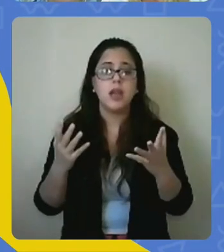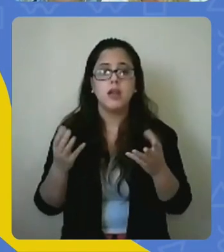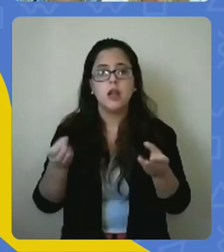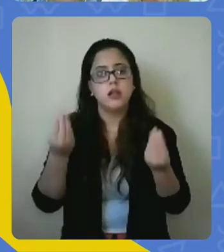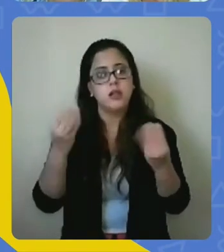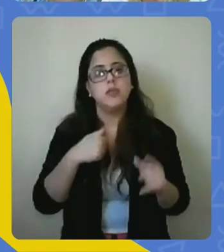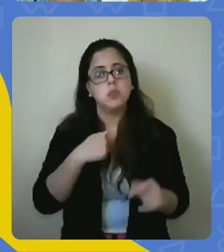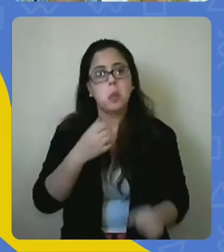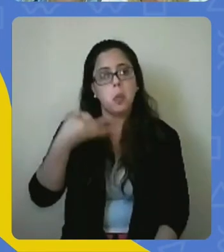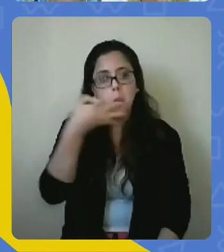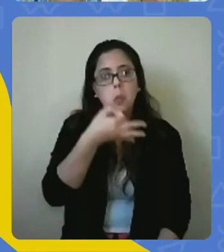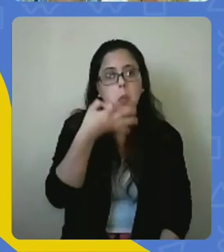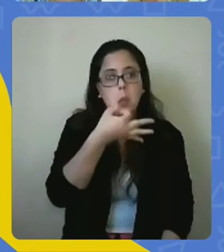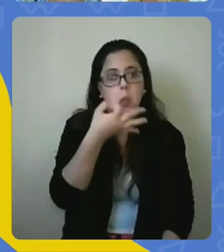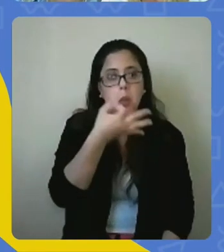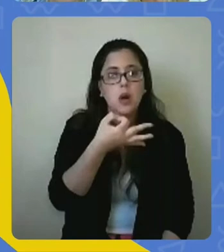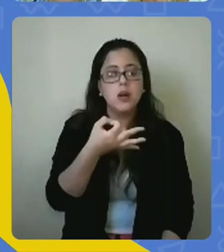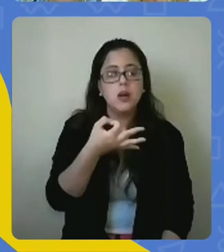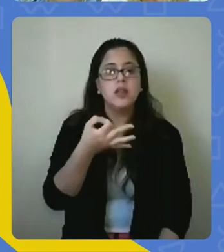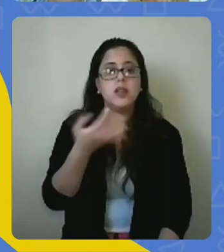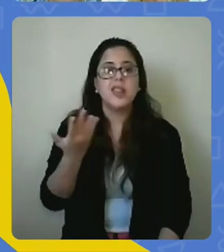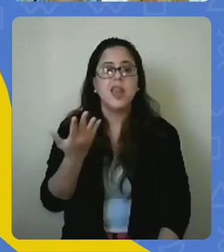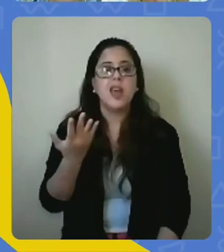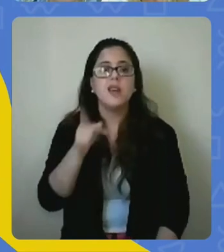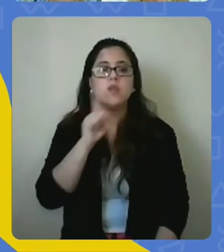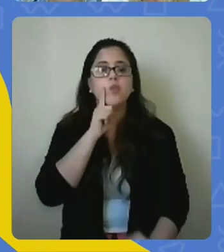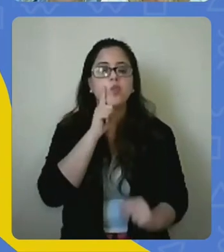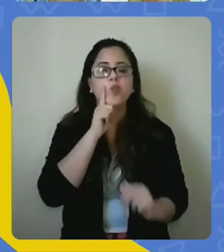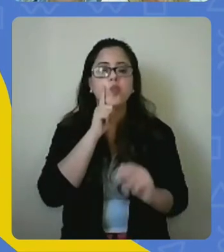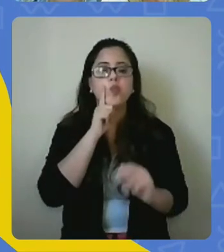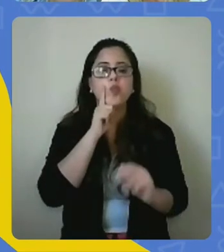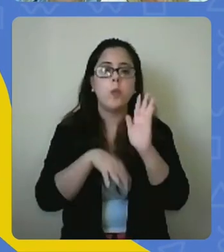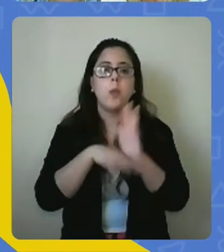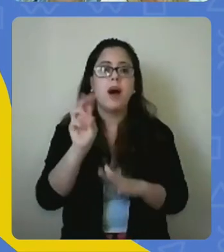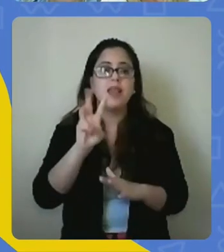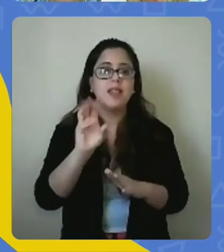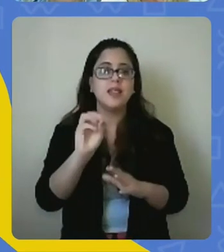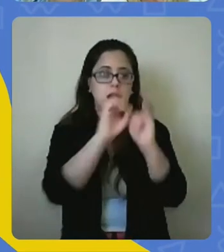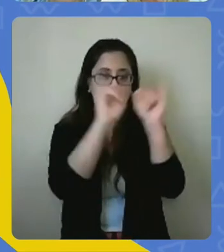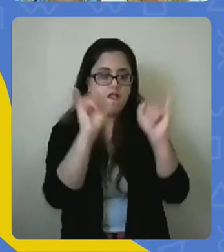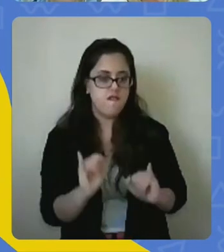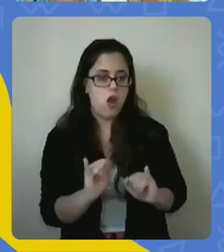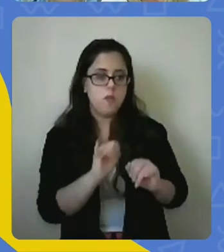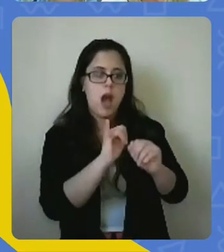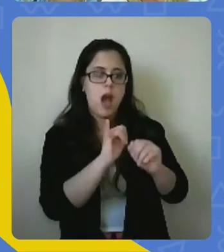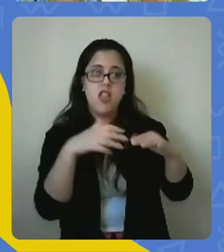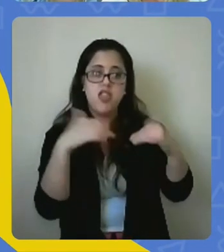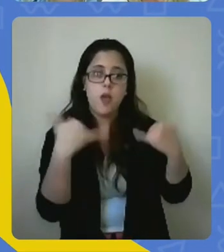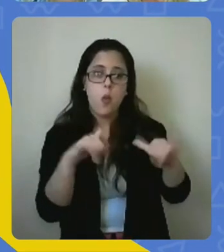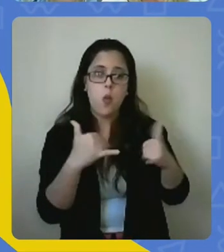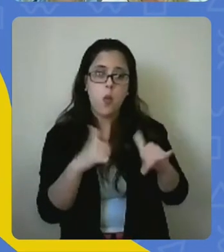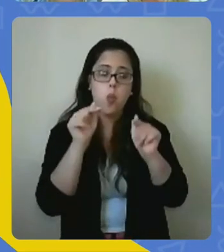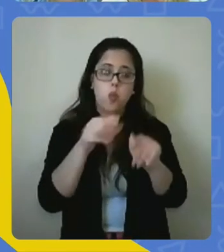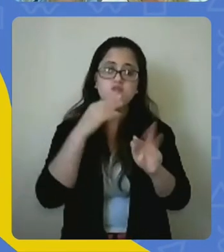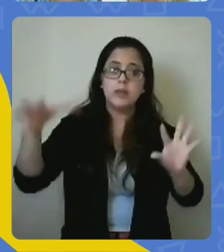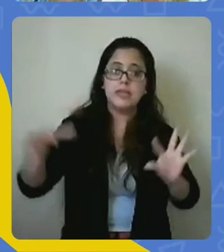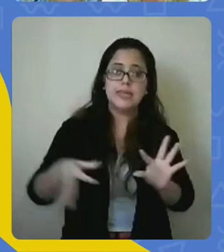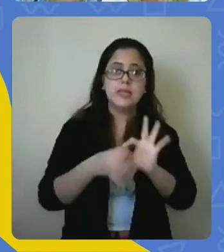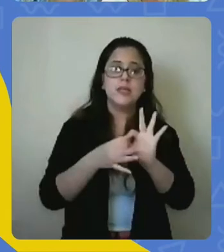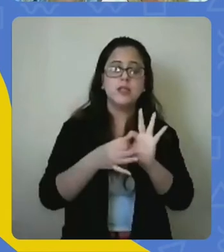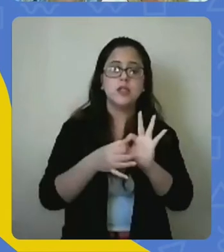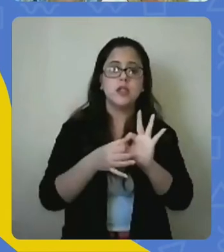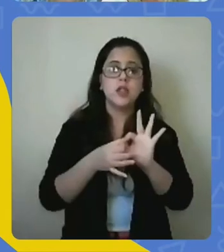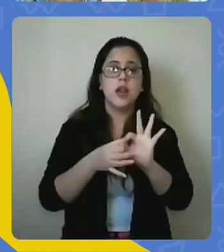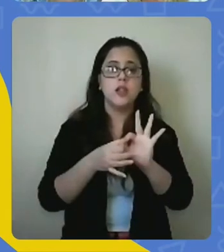hablaba aquí también, que tiene más de 30 formas de juego, y esto también relacionado como no solo